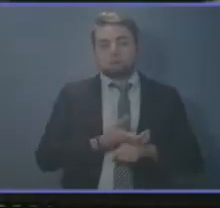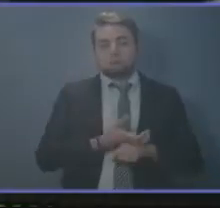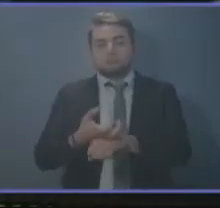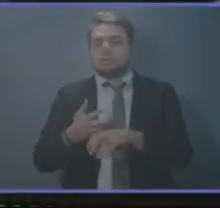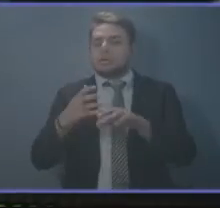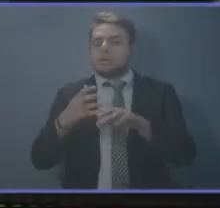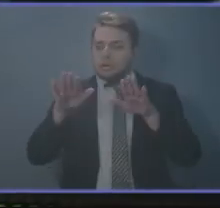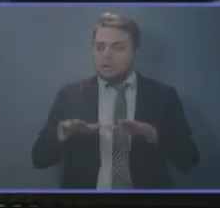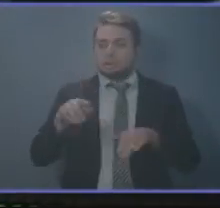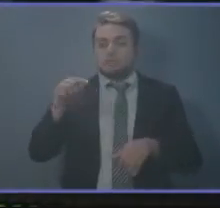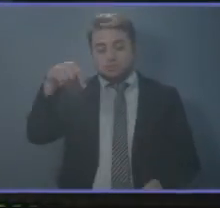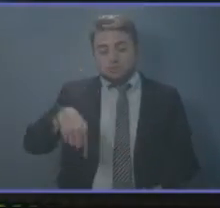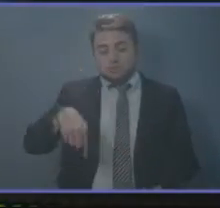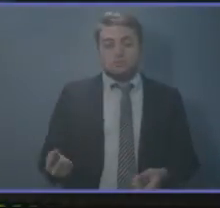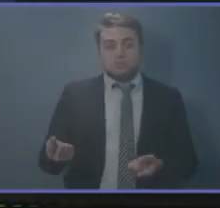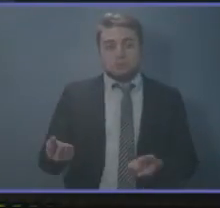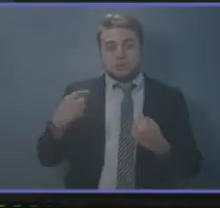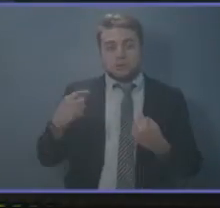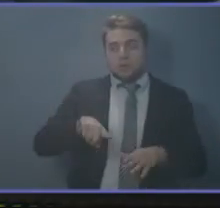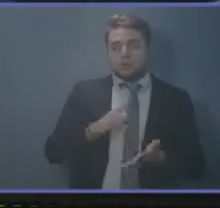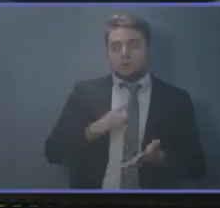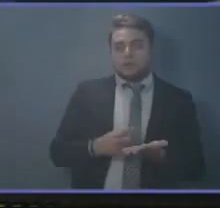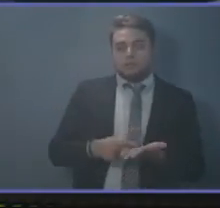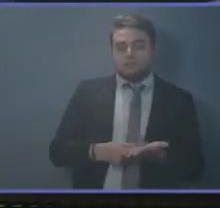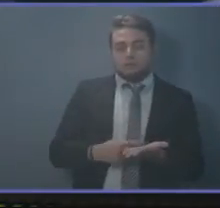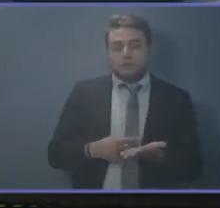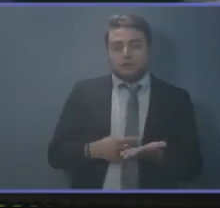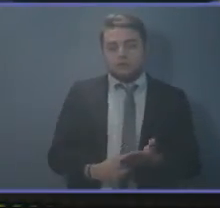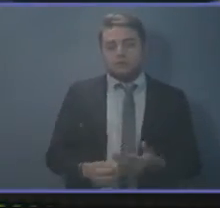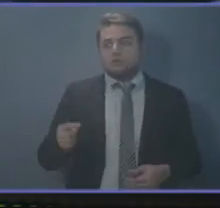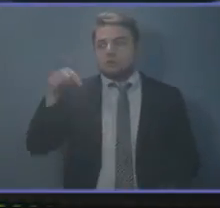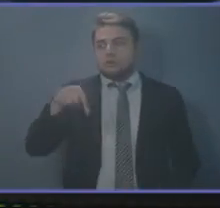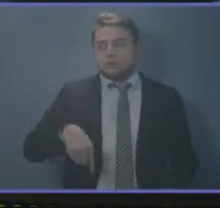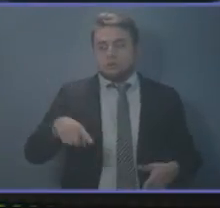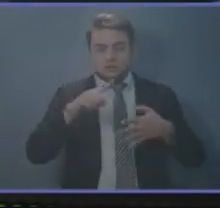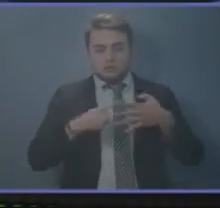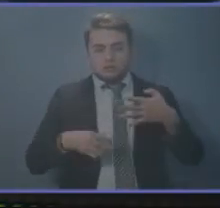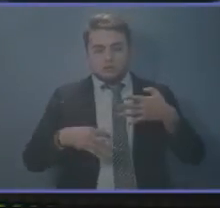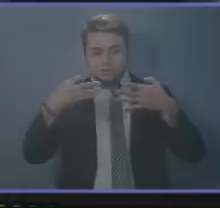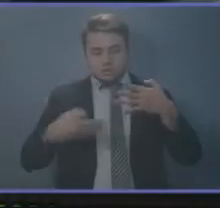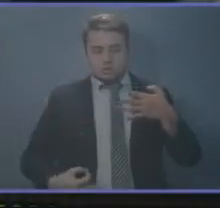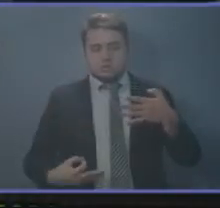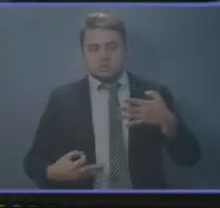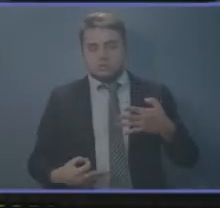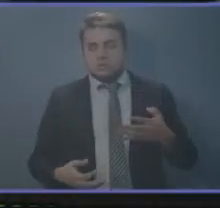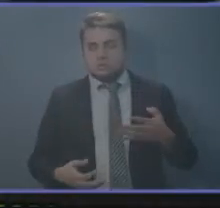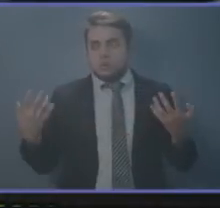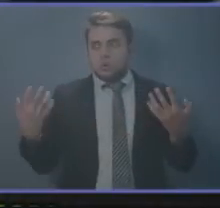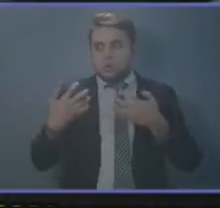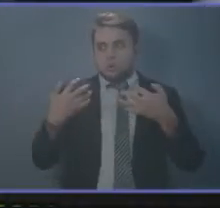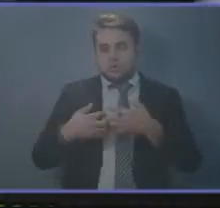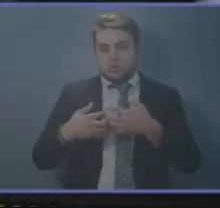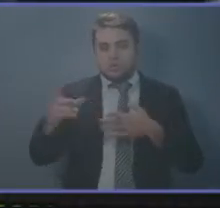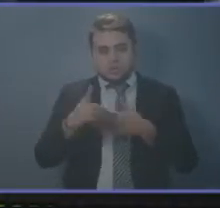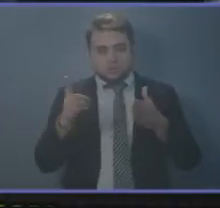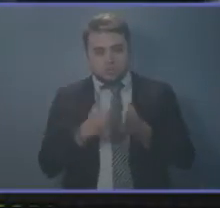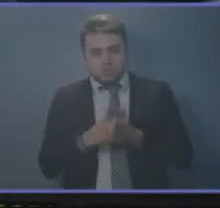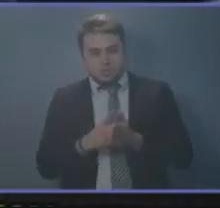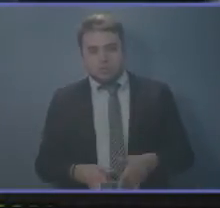este debate. Este dictamen, presidente, colegas diputados, tiene como